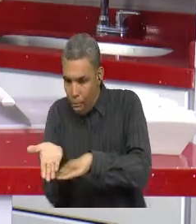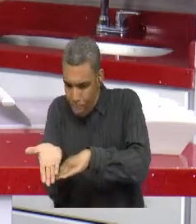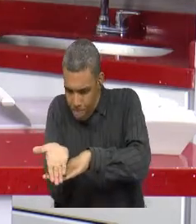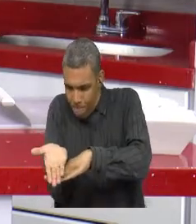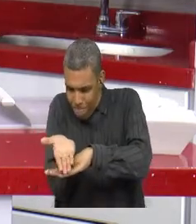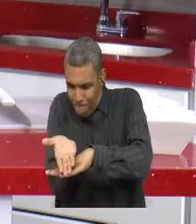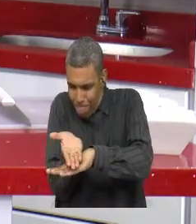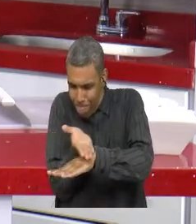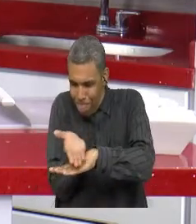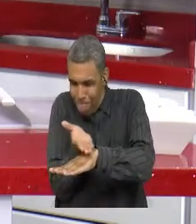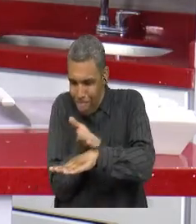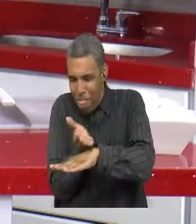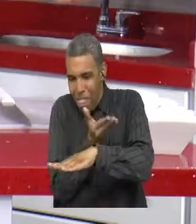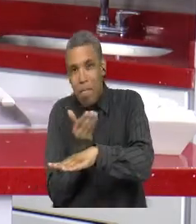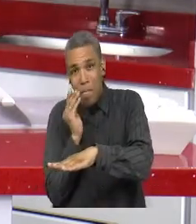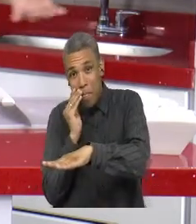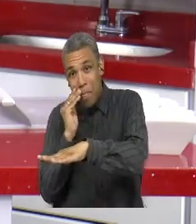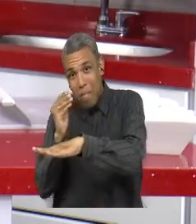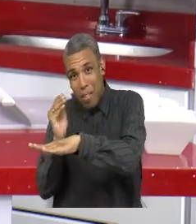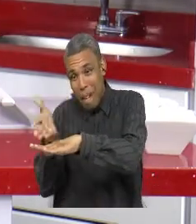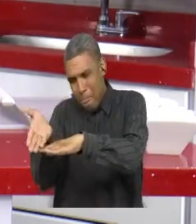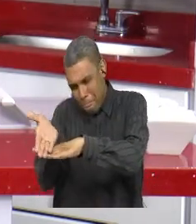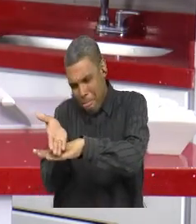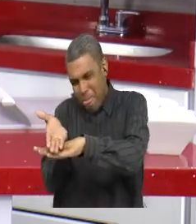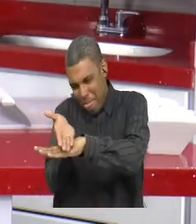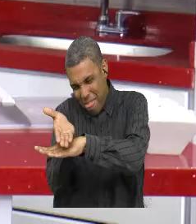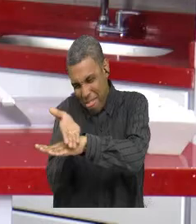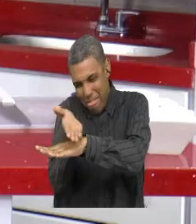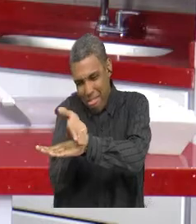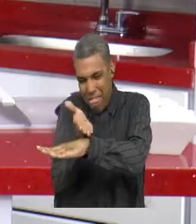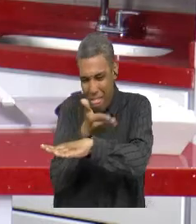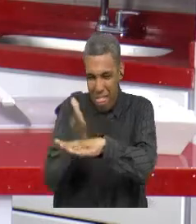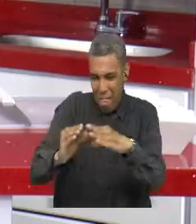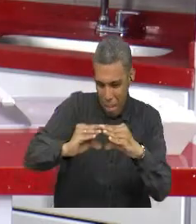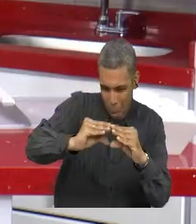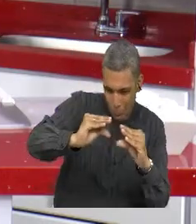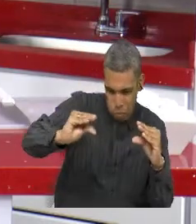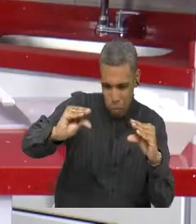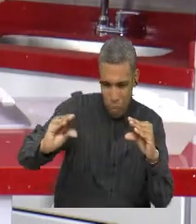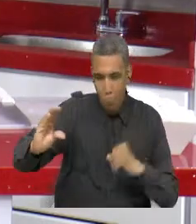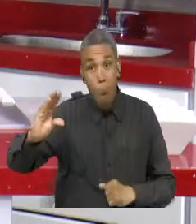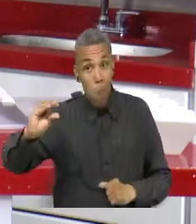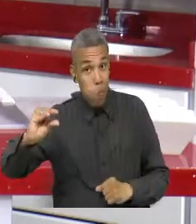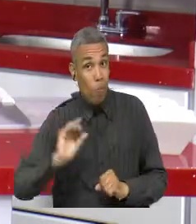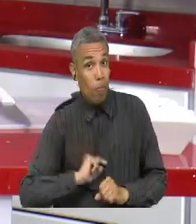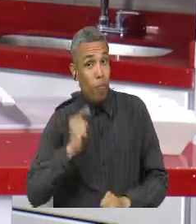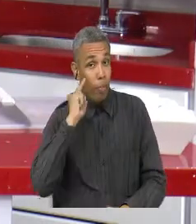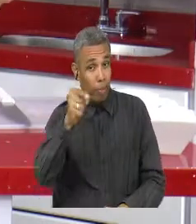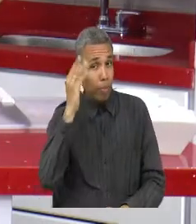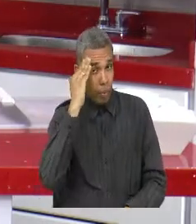sabor y ese día, ese homenaje a mi mamá, a mi abuelita y a mi hermana, que suena ahí como el